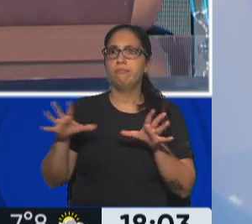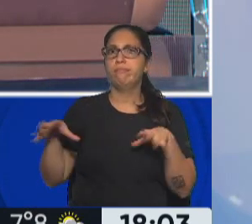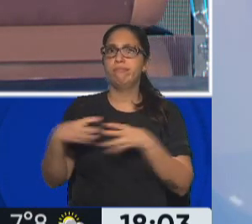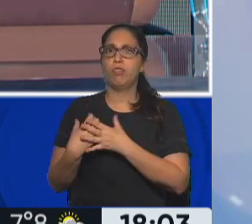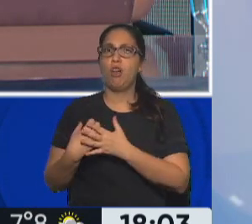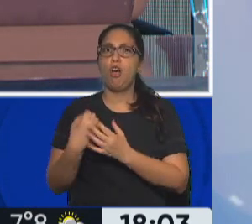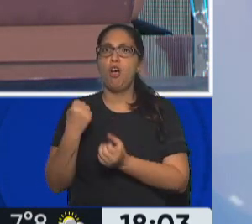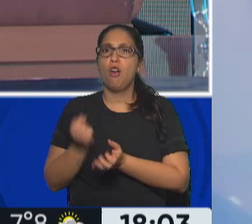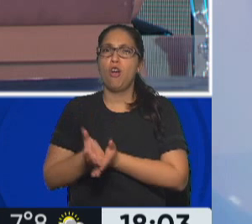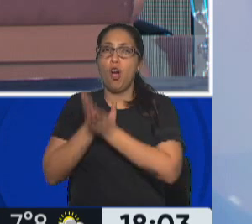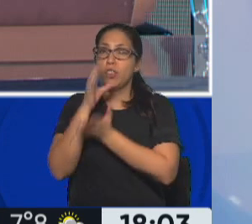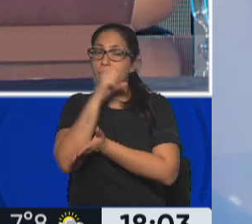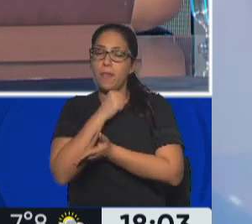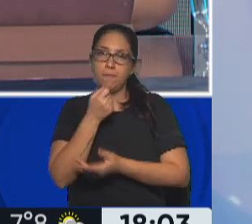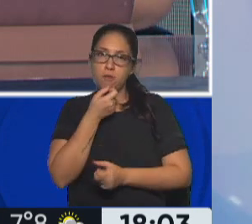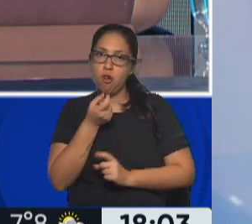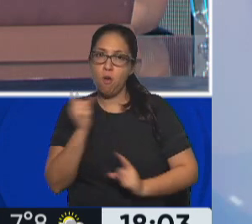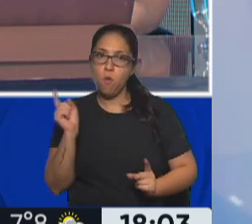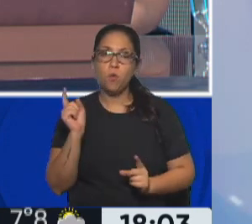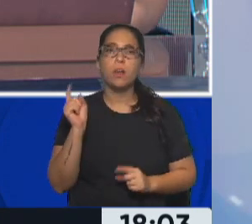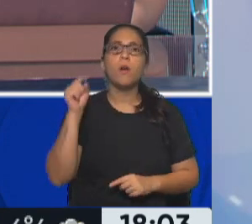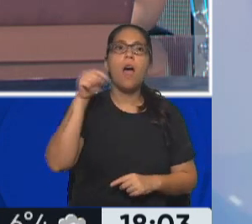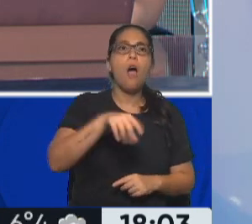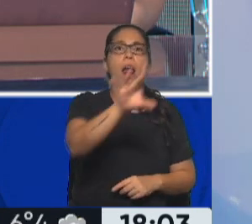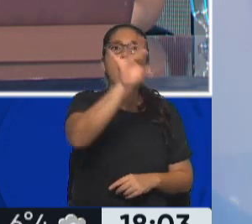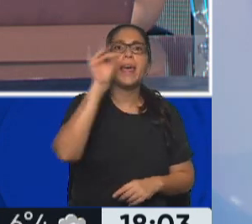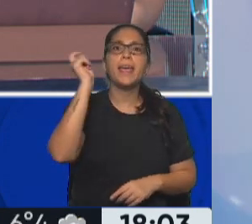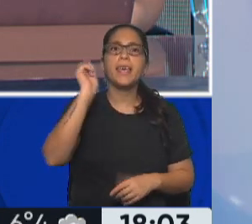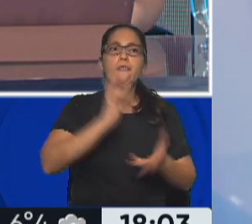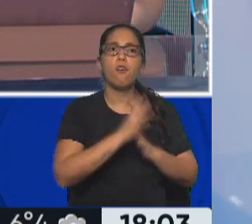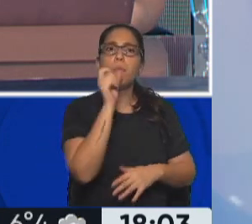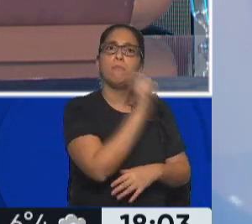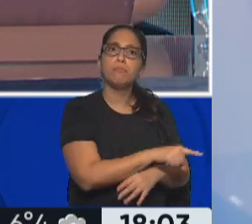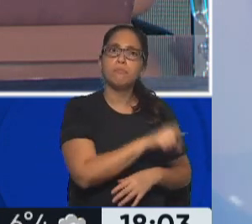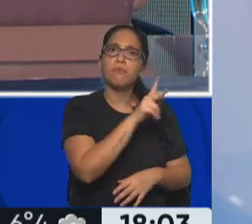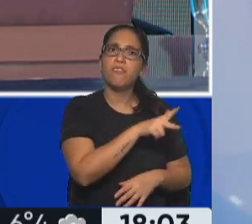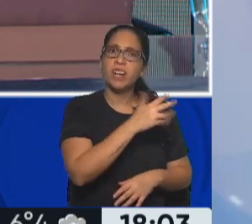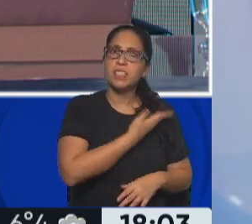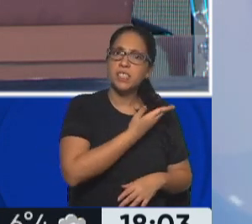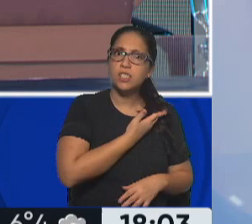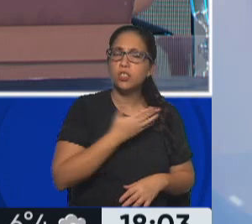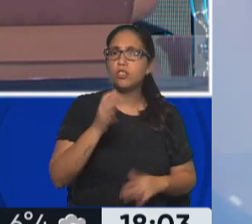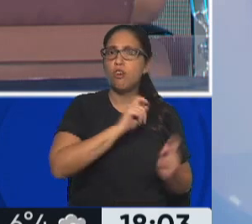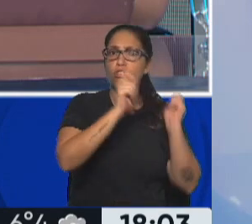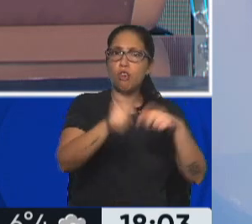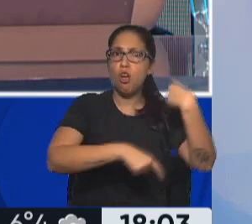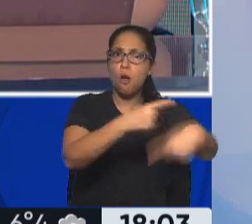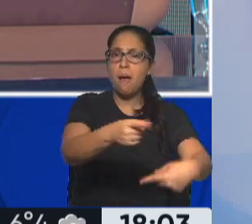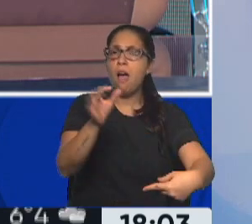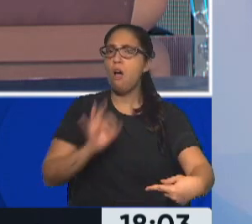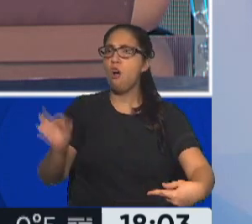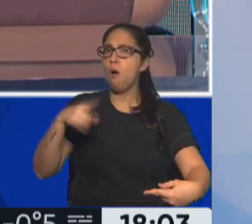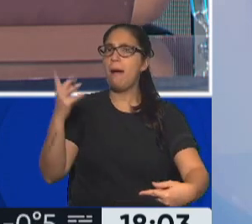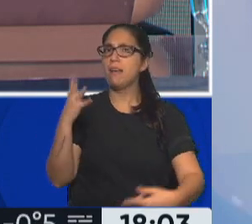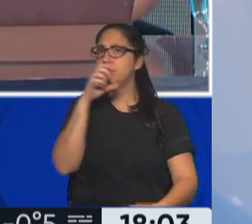Iglesia. Bueno, ¿a quién pueden llegar a elegir ahora? ¿Alguien que siga un poco con la misma línea del Papa Francisco o quizás alguien más conservador? ¿Alguien